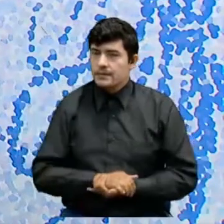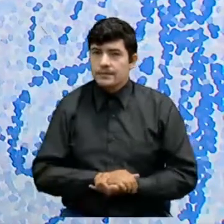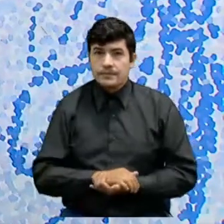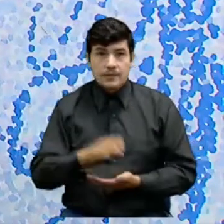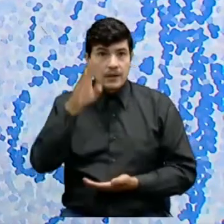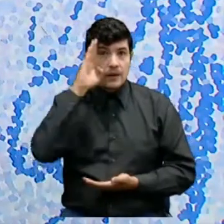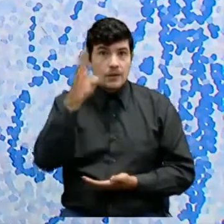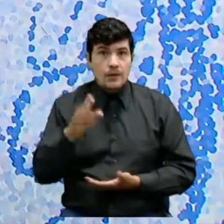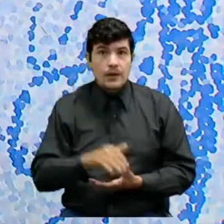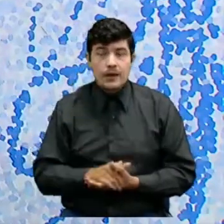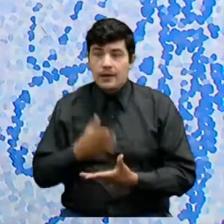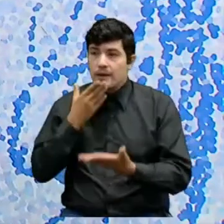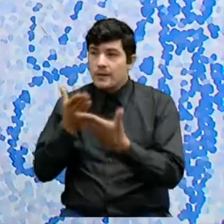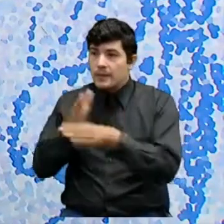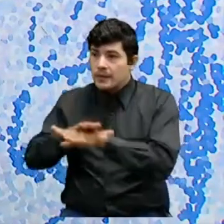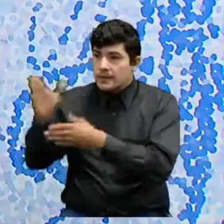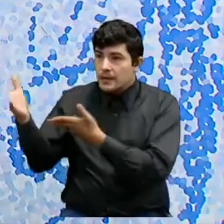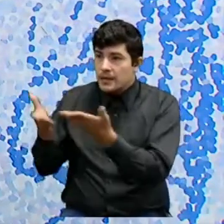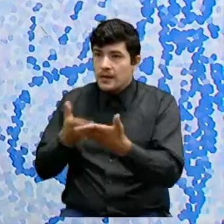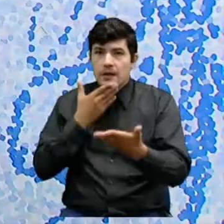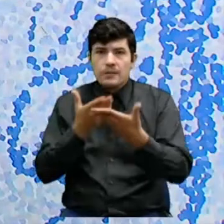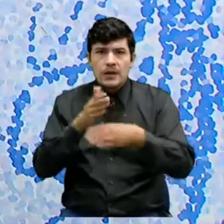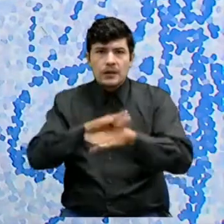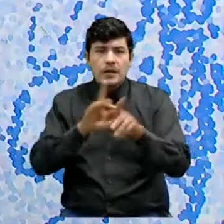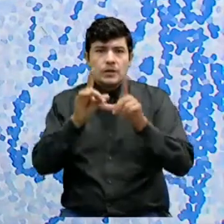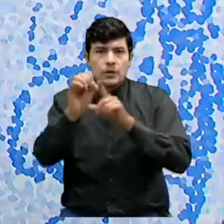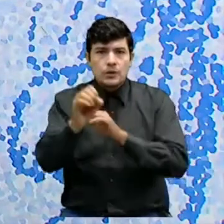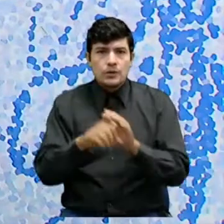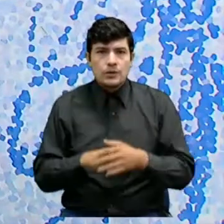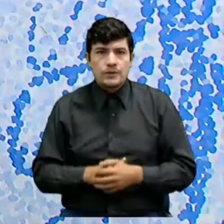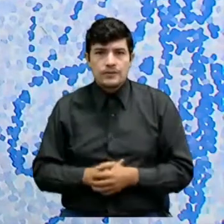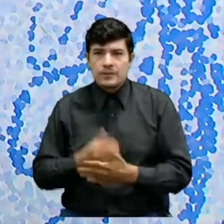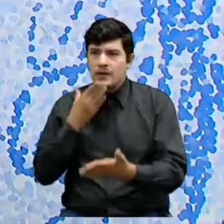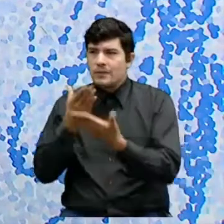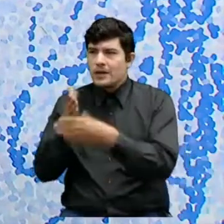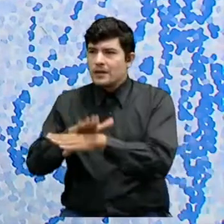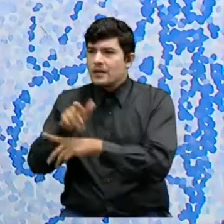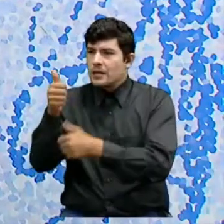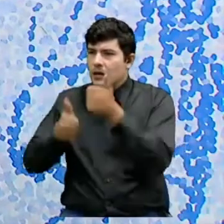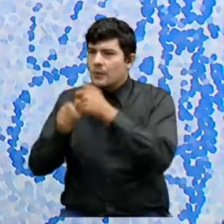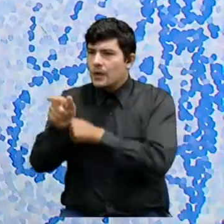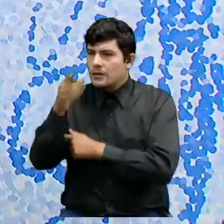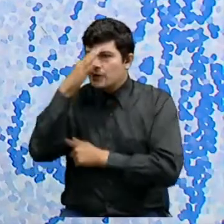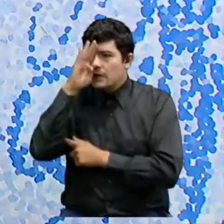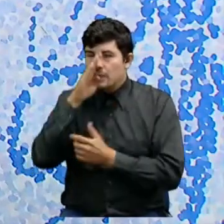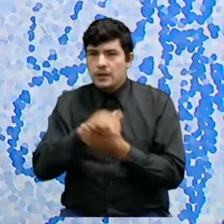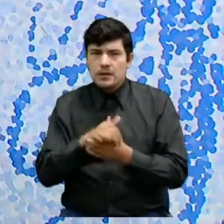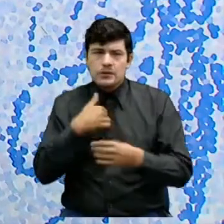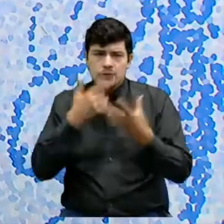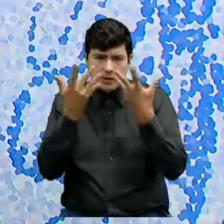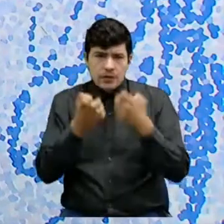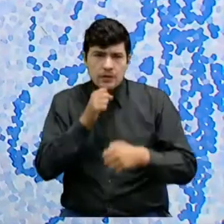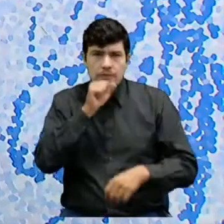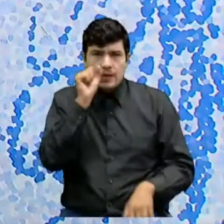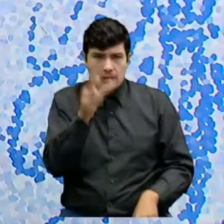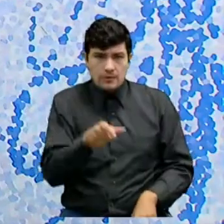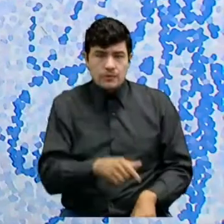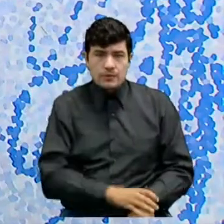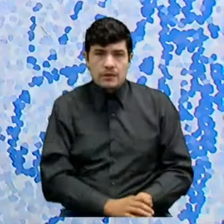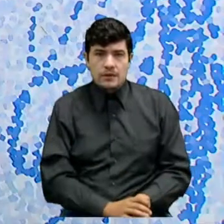Aló. Doña Marta, muy buenas tardes. Buenas tardes, doctor. Doña Marta, ¿cuál es su inquietud? Doctor, yo quiero averiguar,